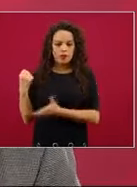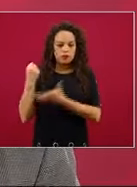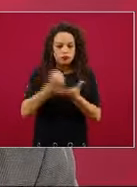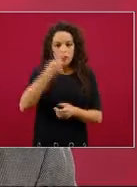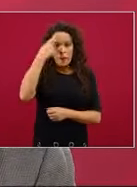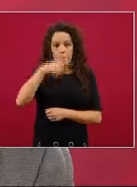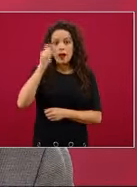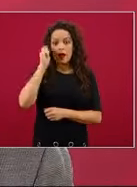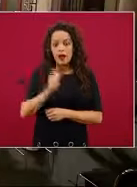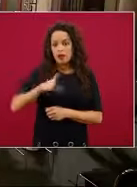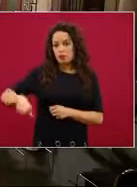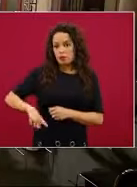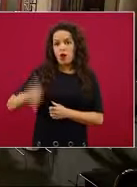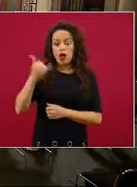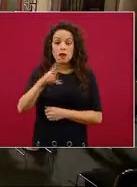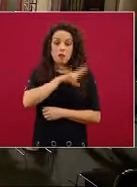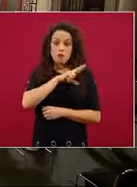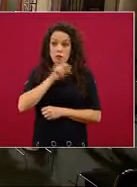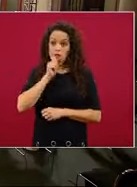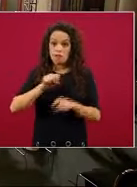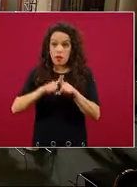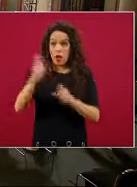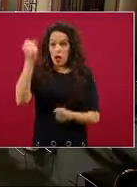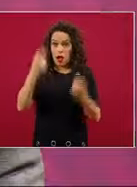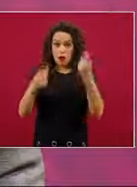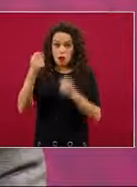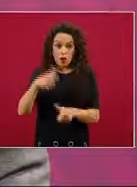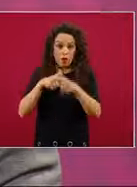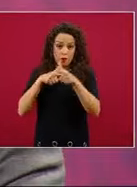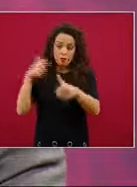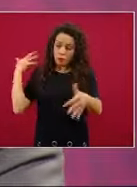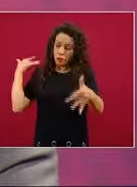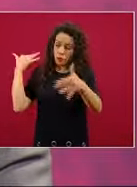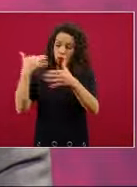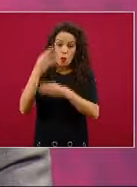las privadas en algunos campos, a lo largo de 40 años.